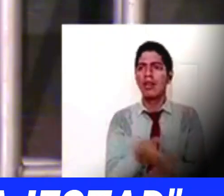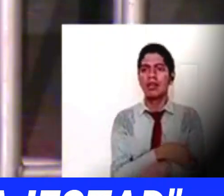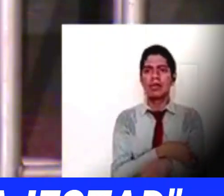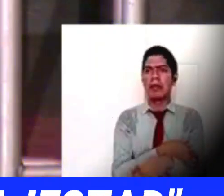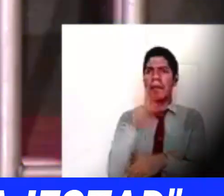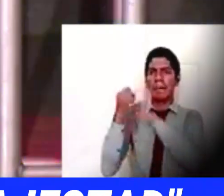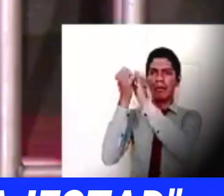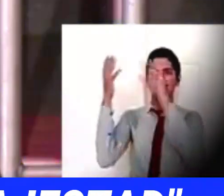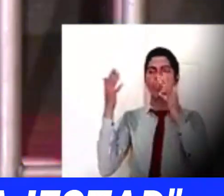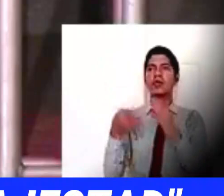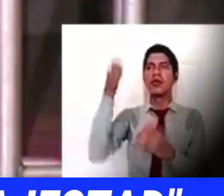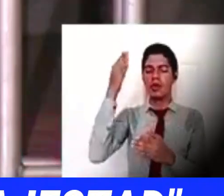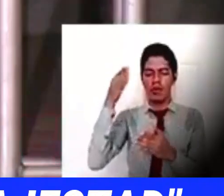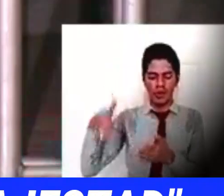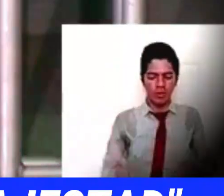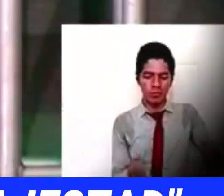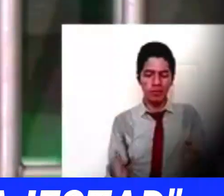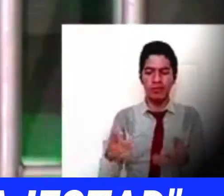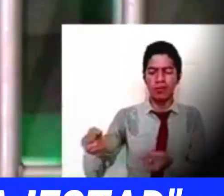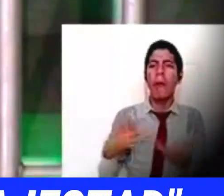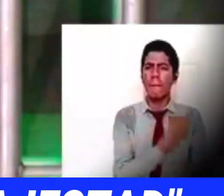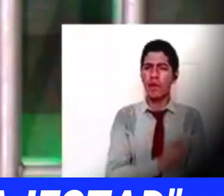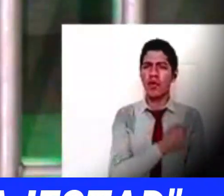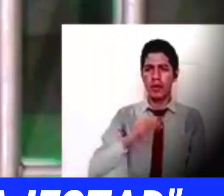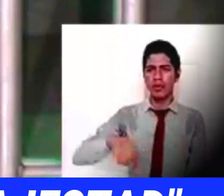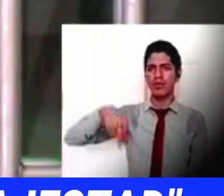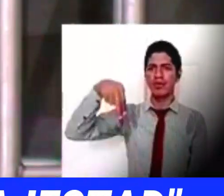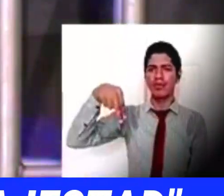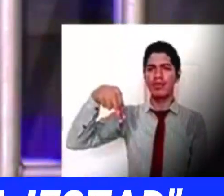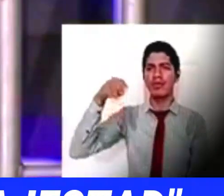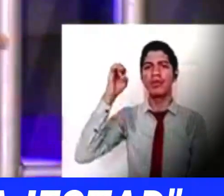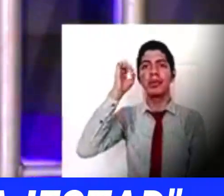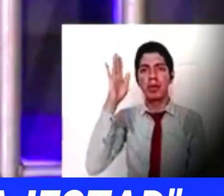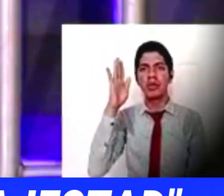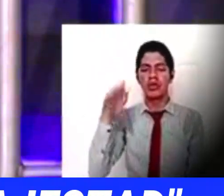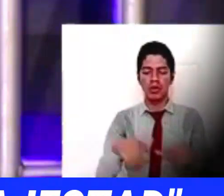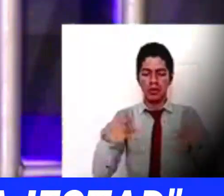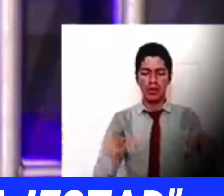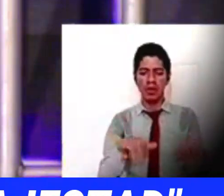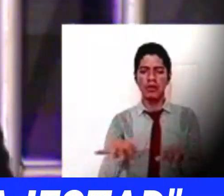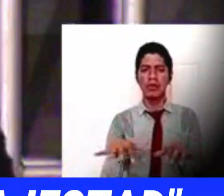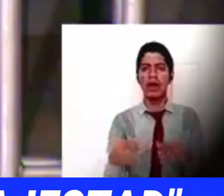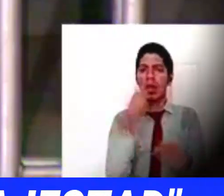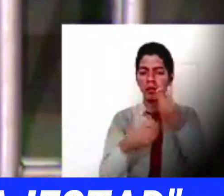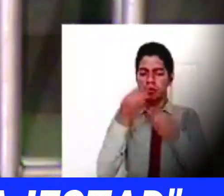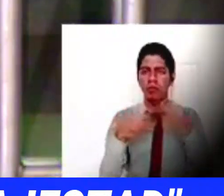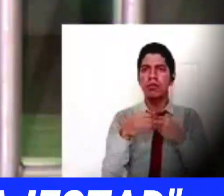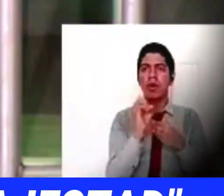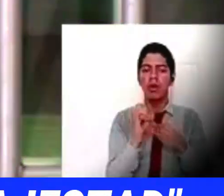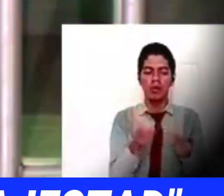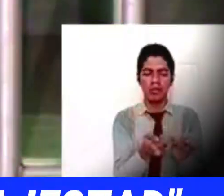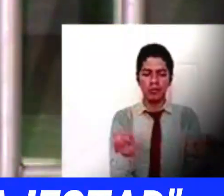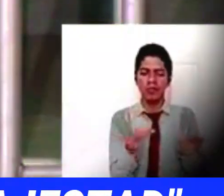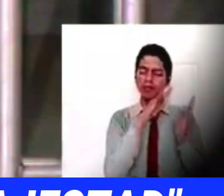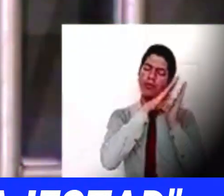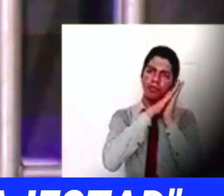camino. Colócate de pie, por favor, en esta tarde. Si estás allá en esa sala, en ese comedor, en esa alcoba, donde estés, colócate de pie en el